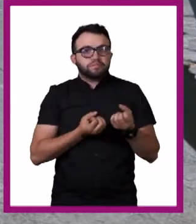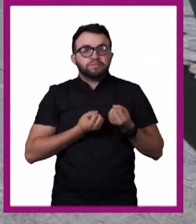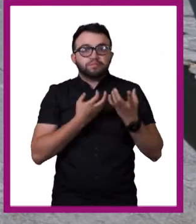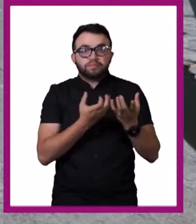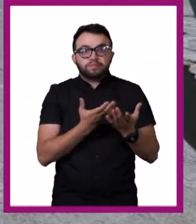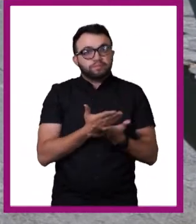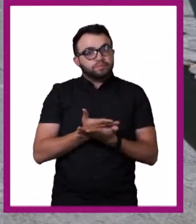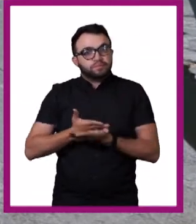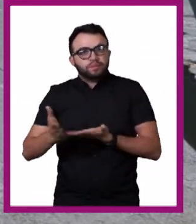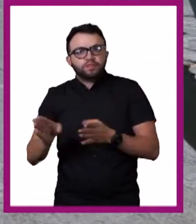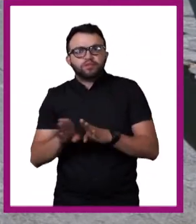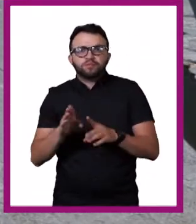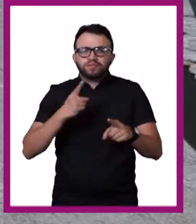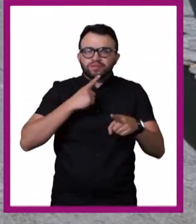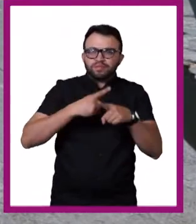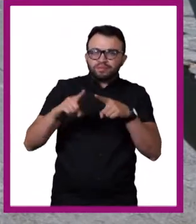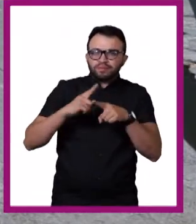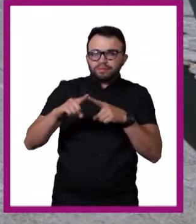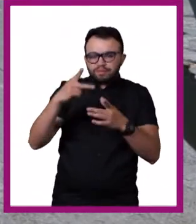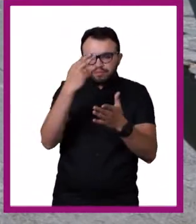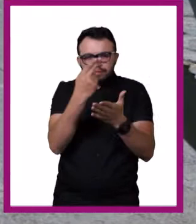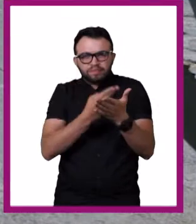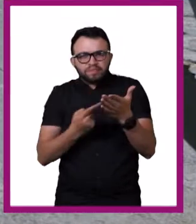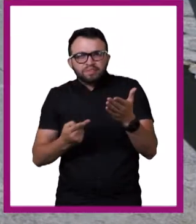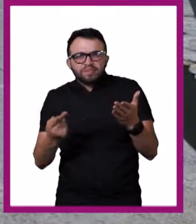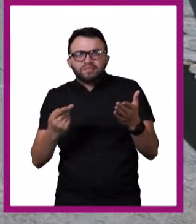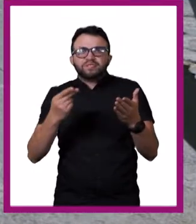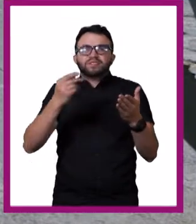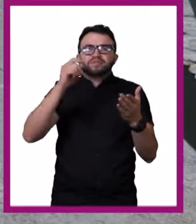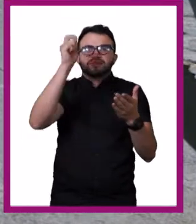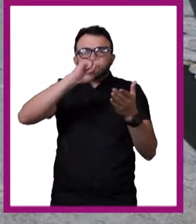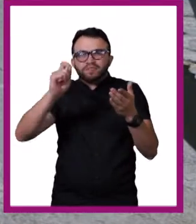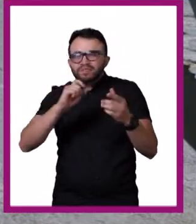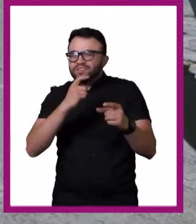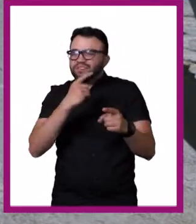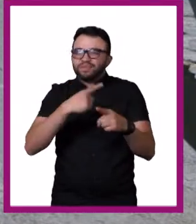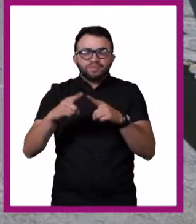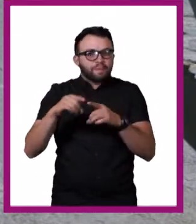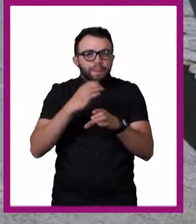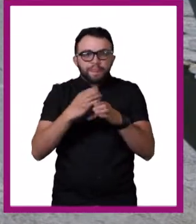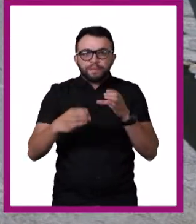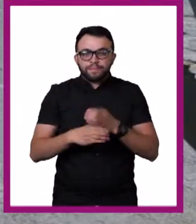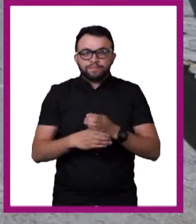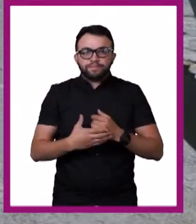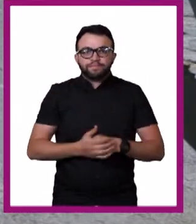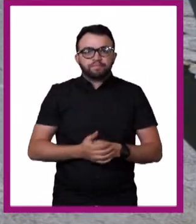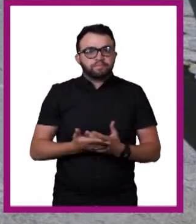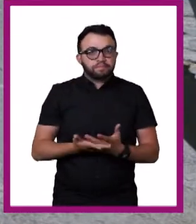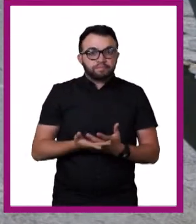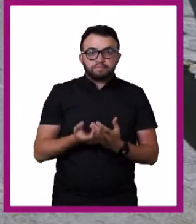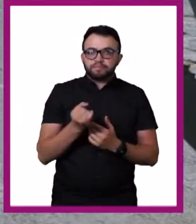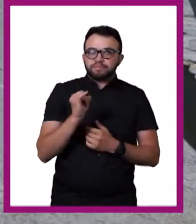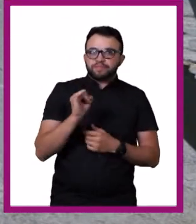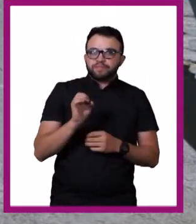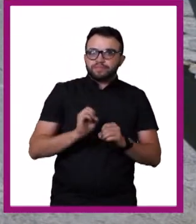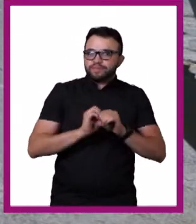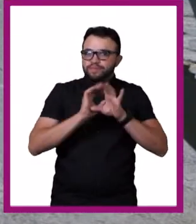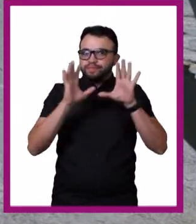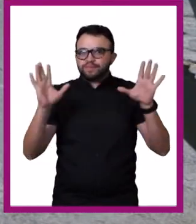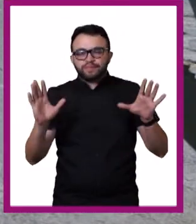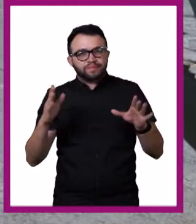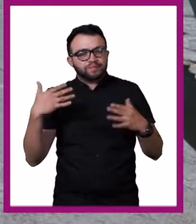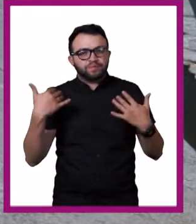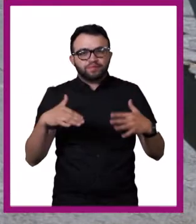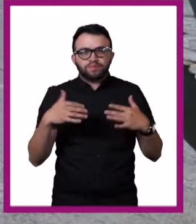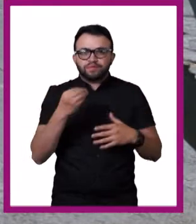nos hablará de la variedad de técnicas que domina y sus procesos experimentales. Sí, exacto, y sin duda se estará de lujo porque además veremos